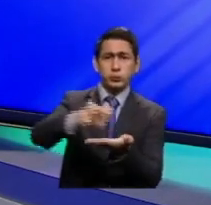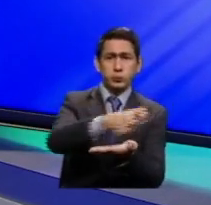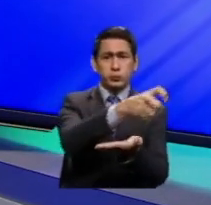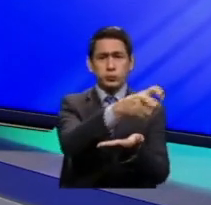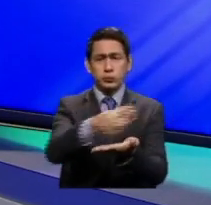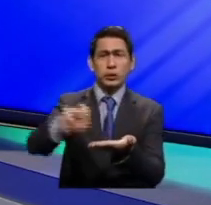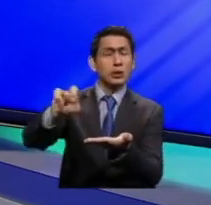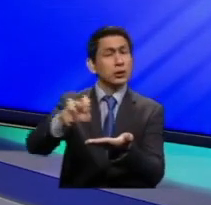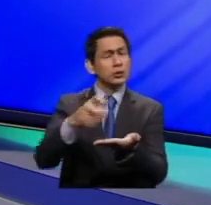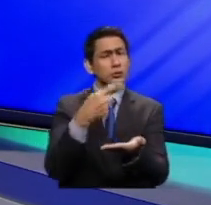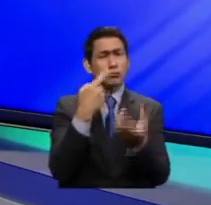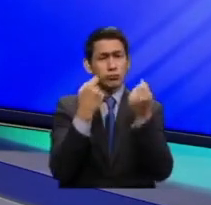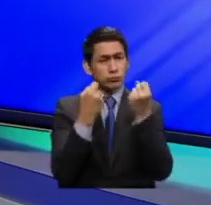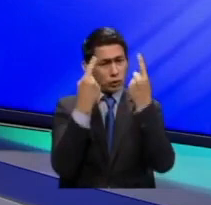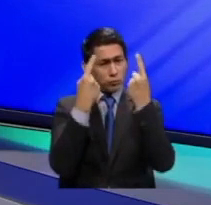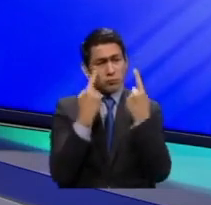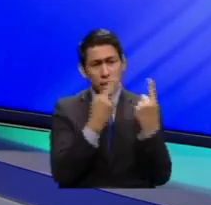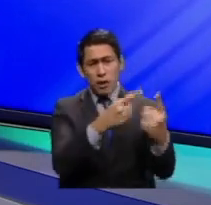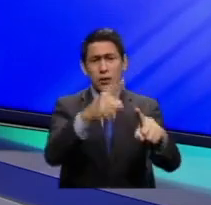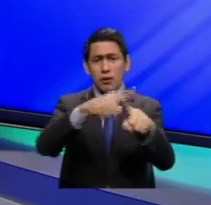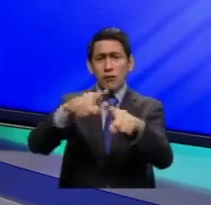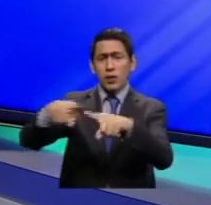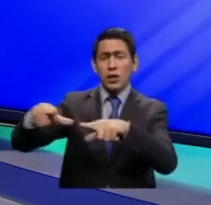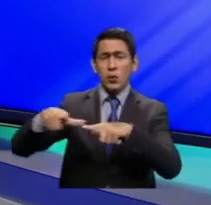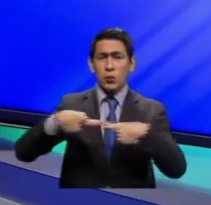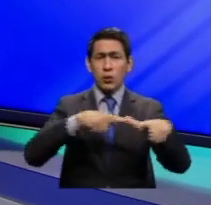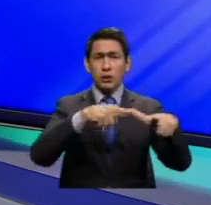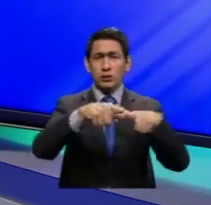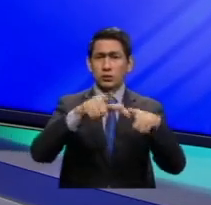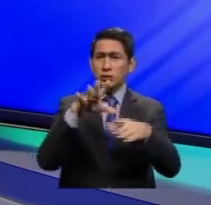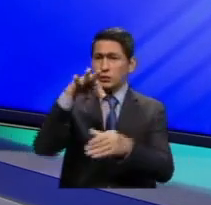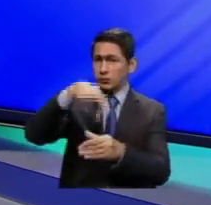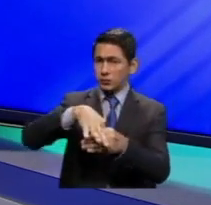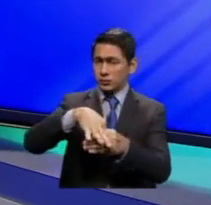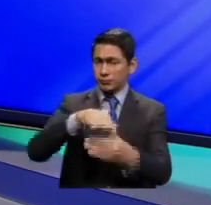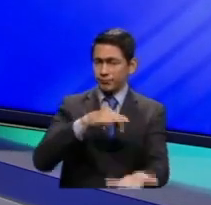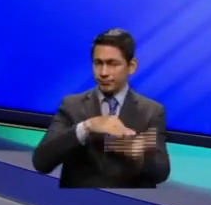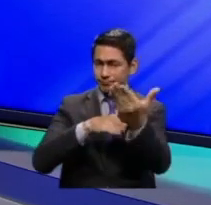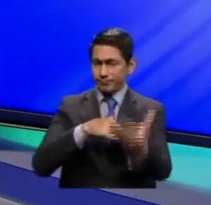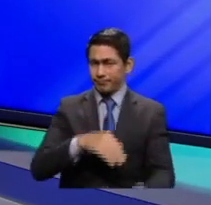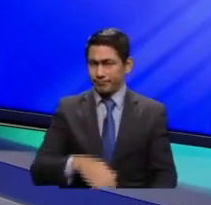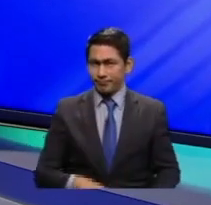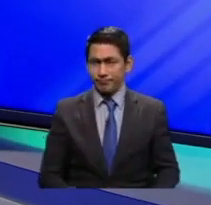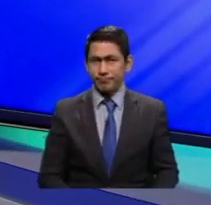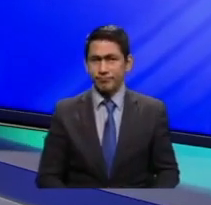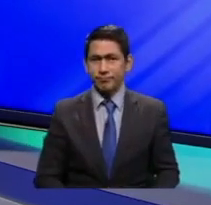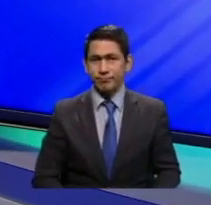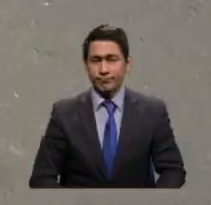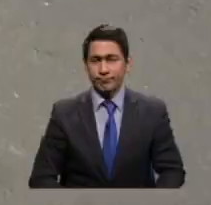pudieron ver en este domingo en los recintos electorales del país y sus alrededores.